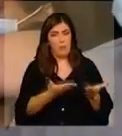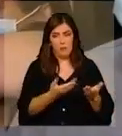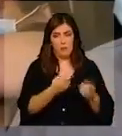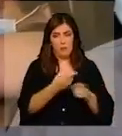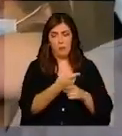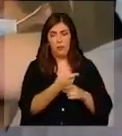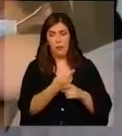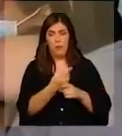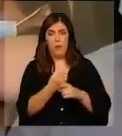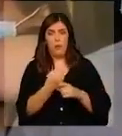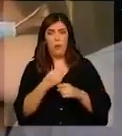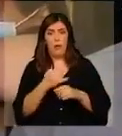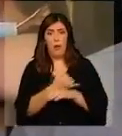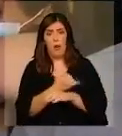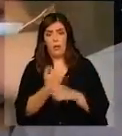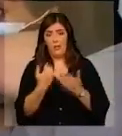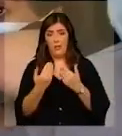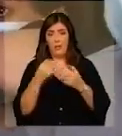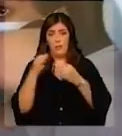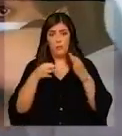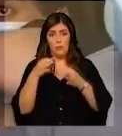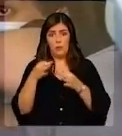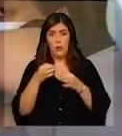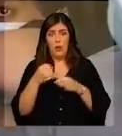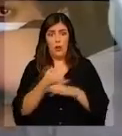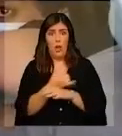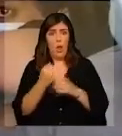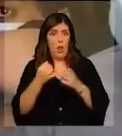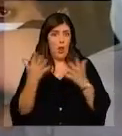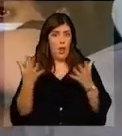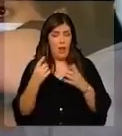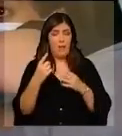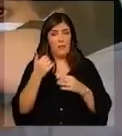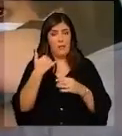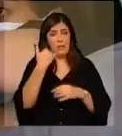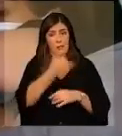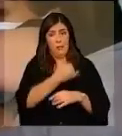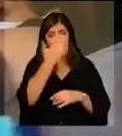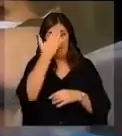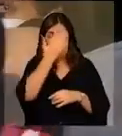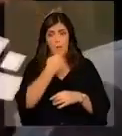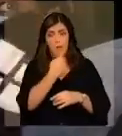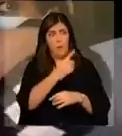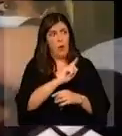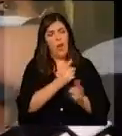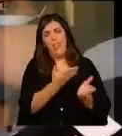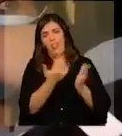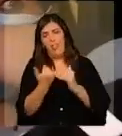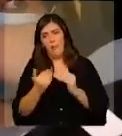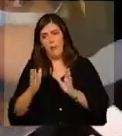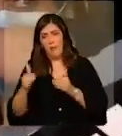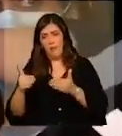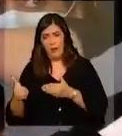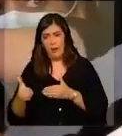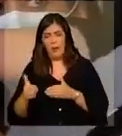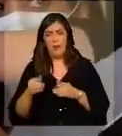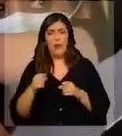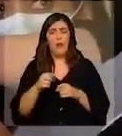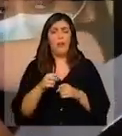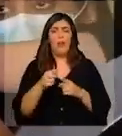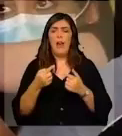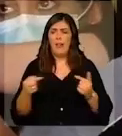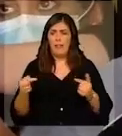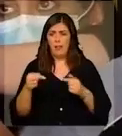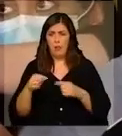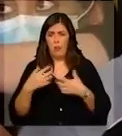había cometido el error, se habló, se le explicó que era un error muy grave y llamamos al Frente Amplio y dimos vuelta para atrás. Ahora, para entender el origen del error, estos